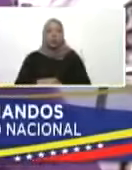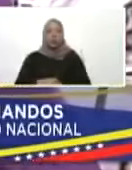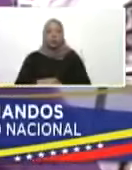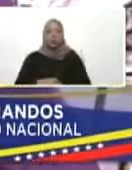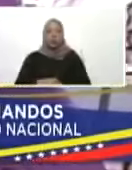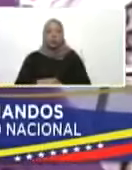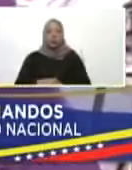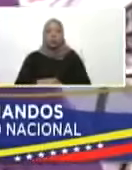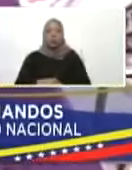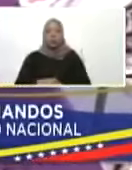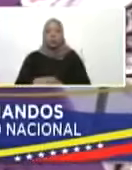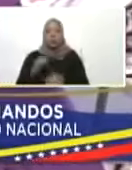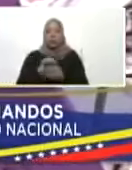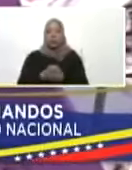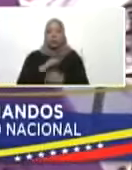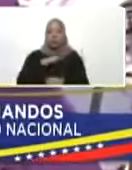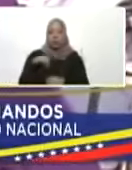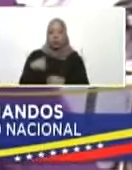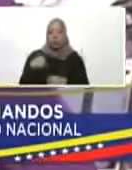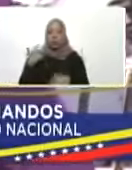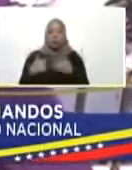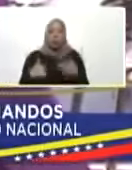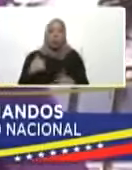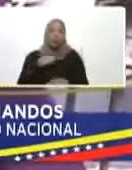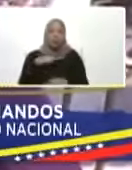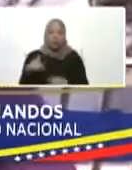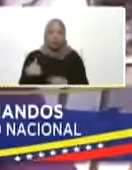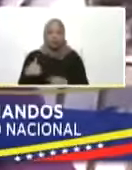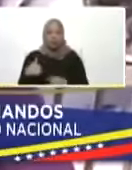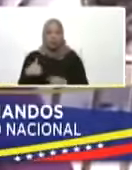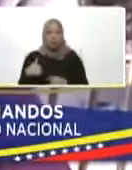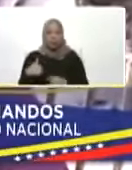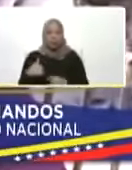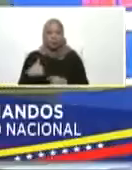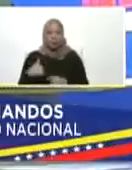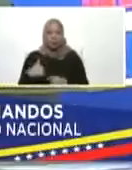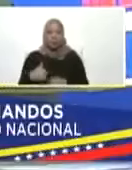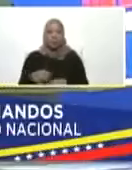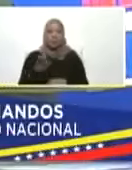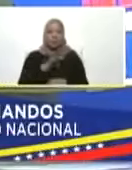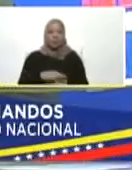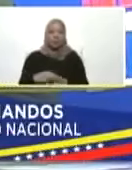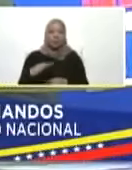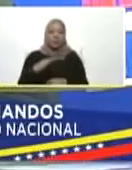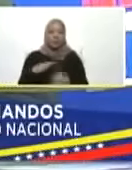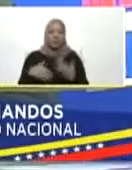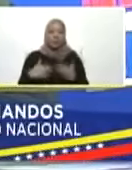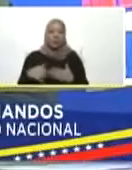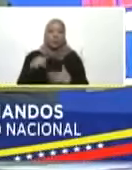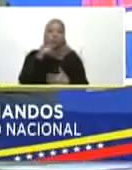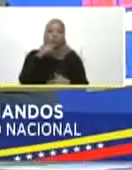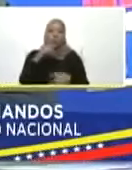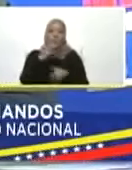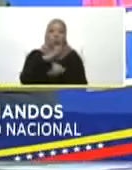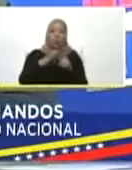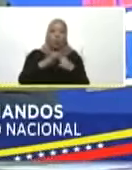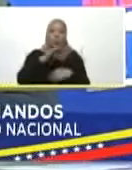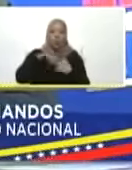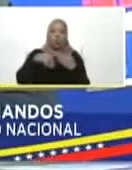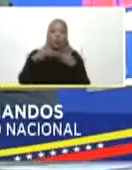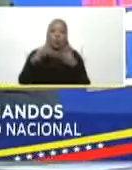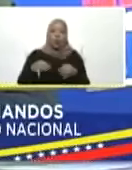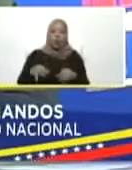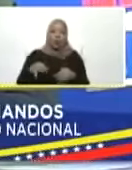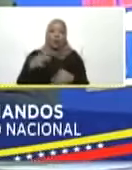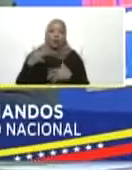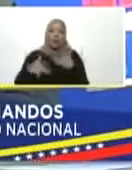Yo creo que esta batalla que ya usted ha emprendido es la culminación